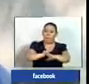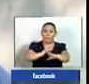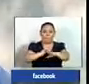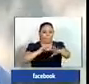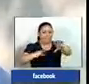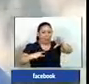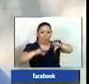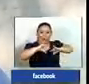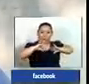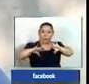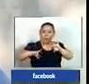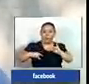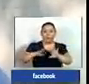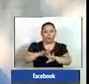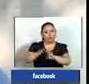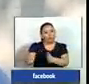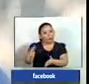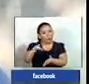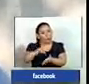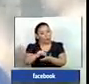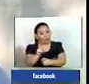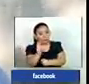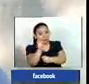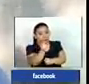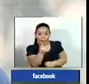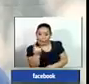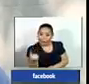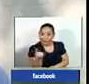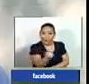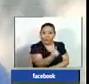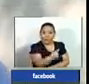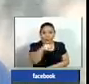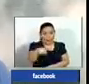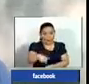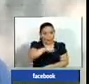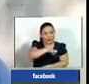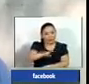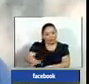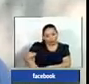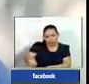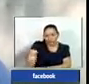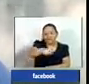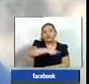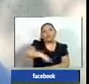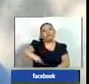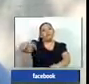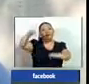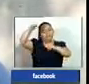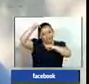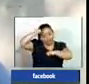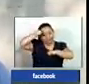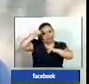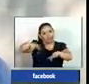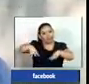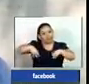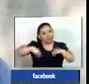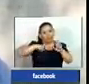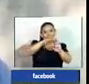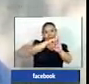principalmente apelando a que los salvadoreños sean conscientes y toman estas medidas.